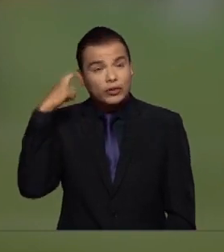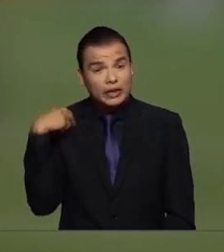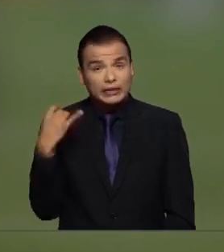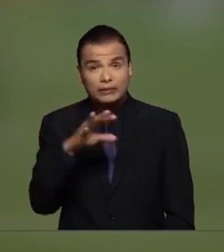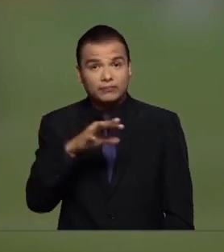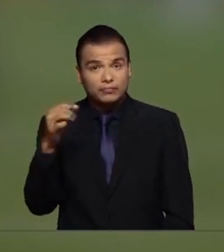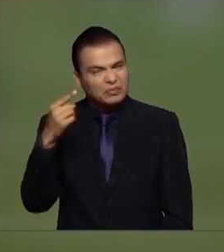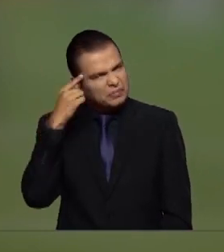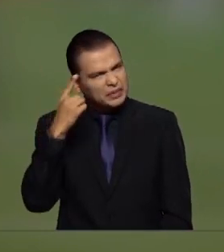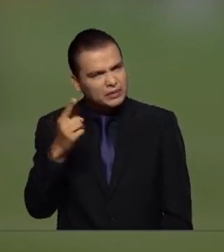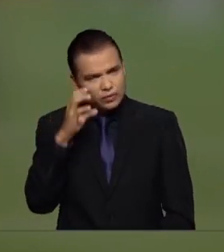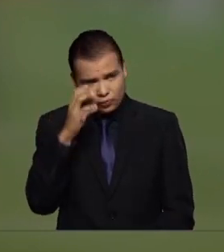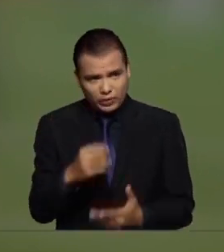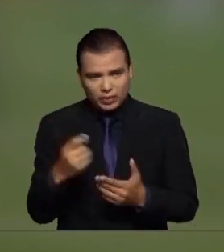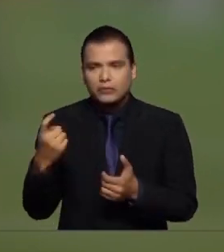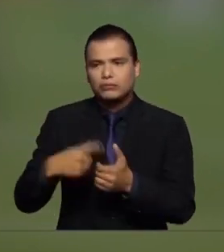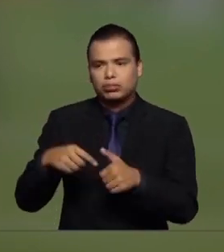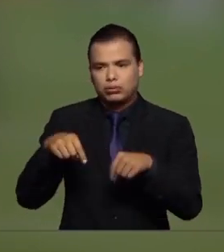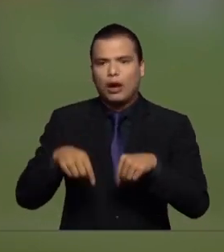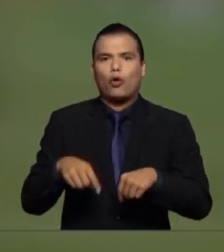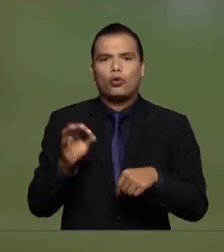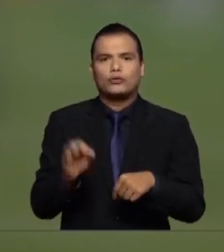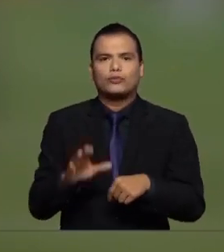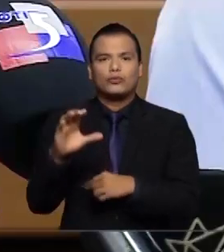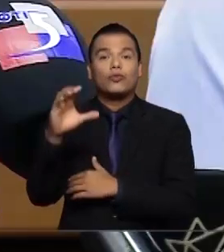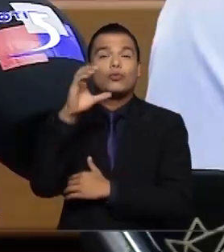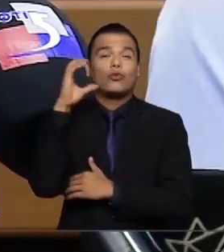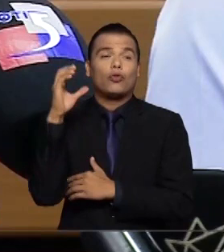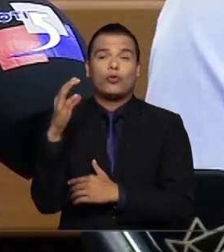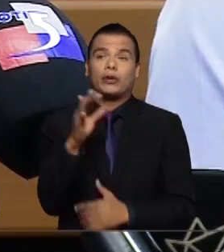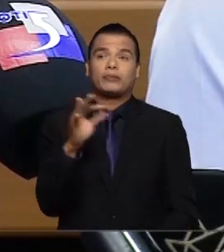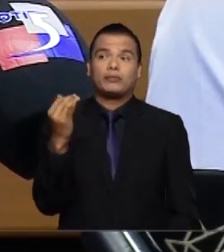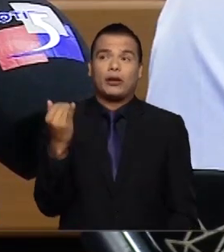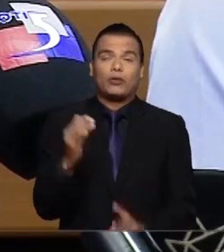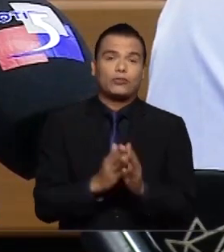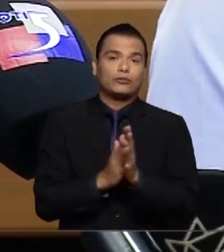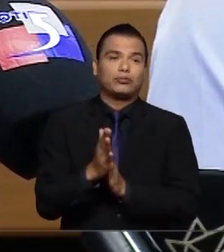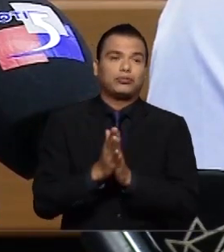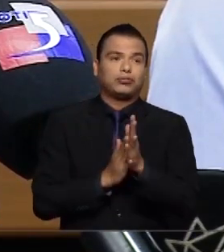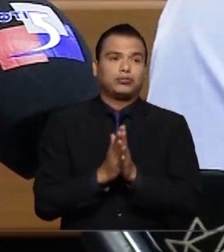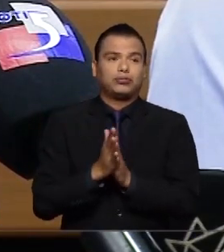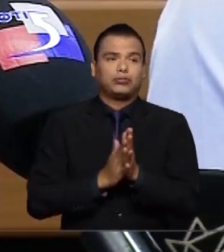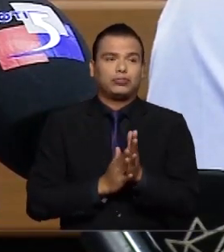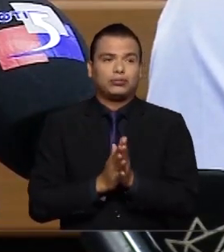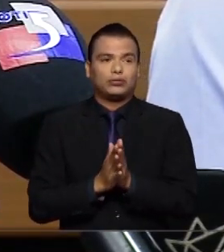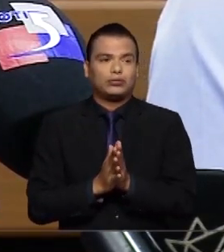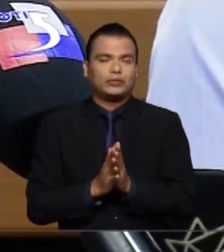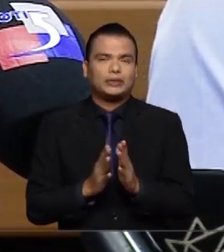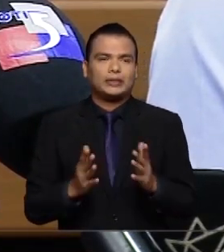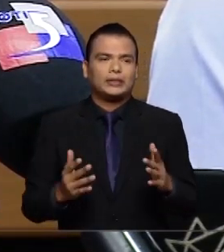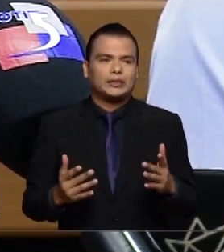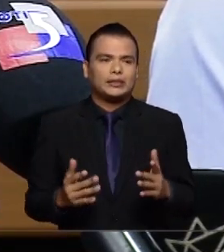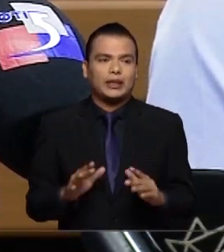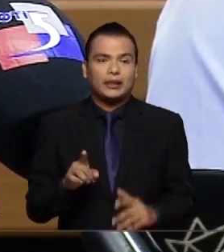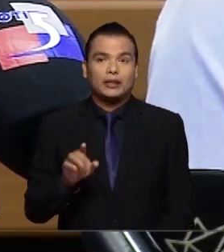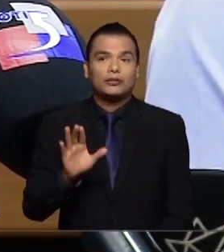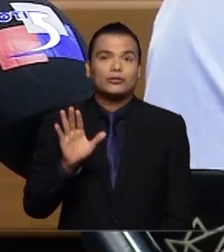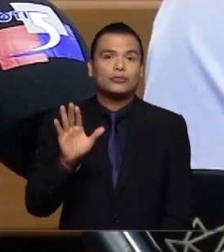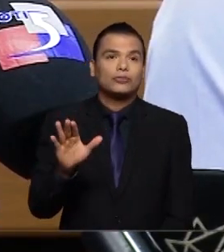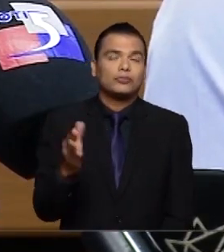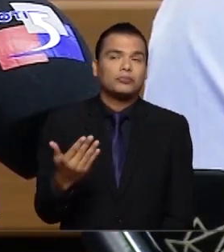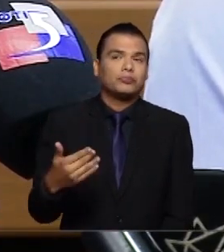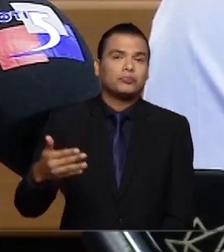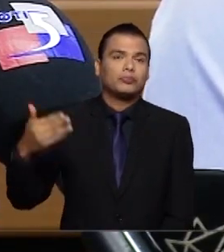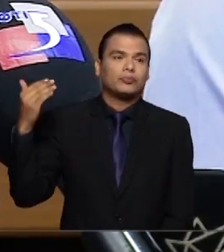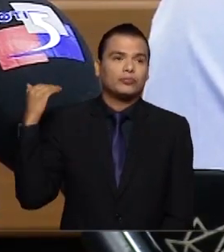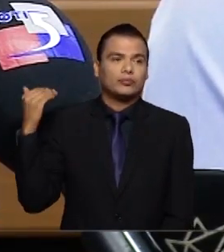Él está con nosotros, va a estar, y esperamos que esa situación que para él días